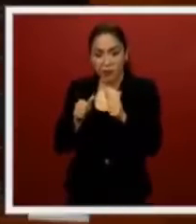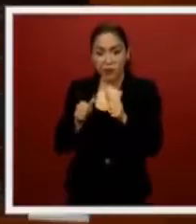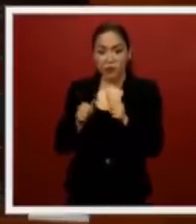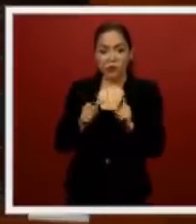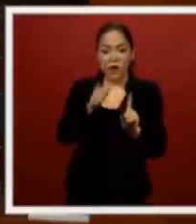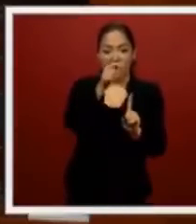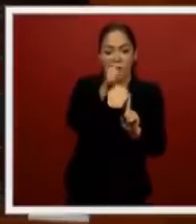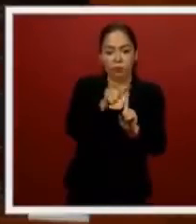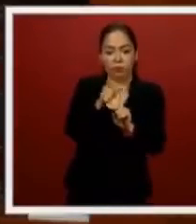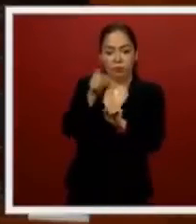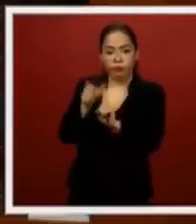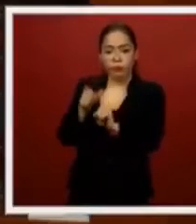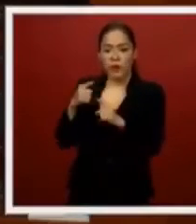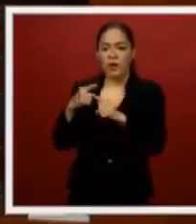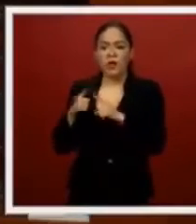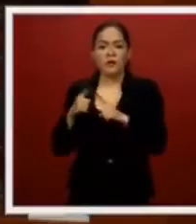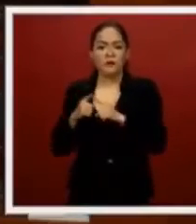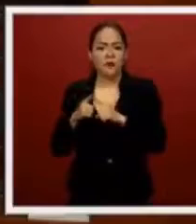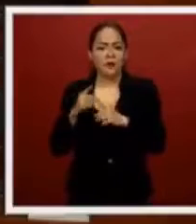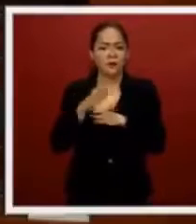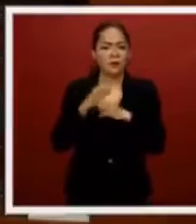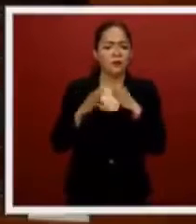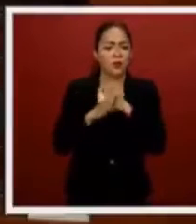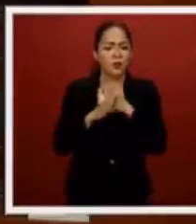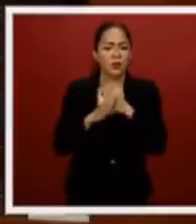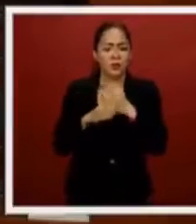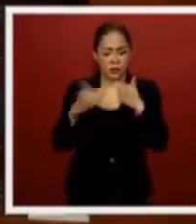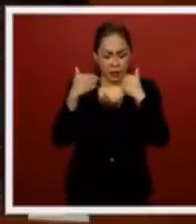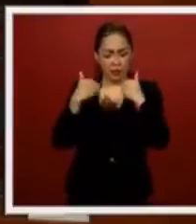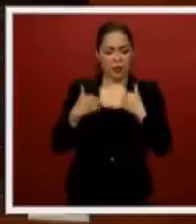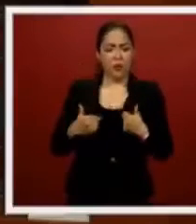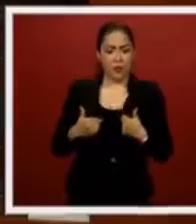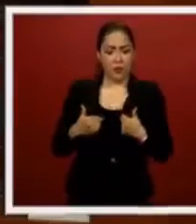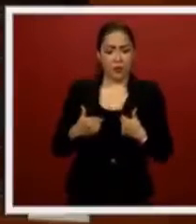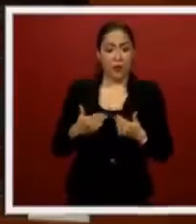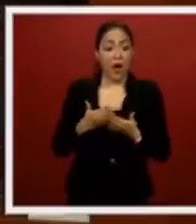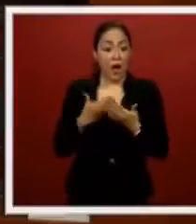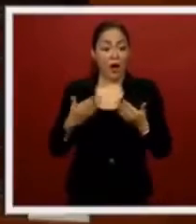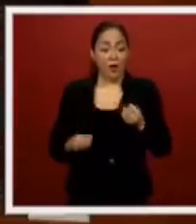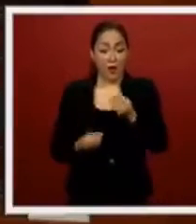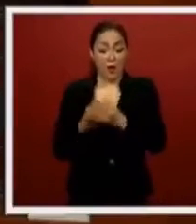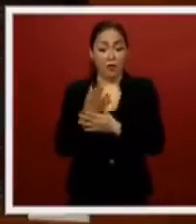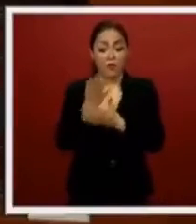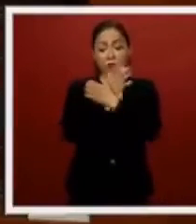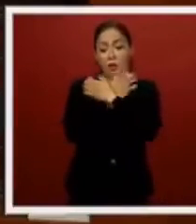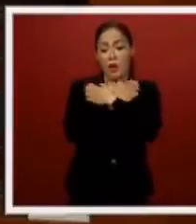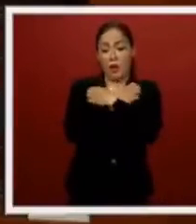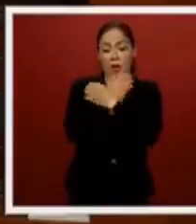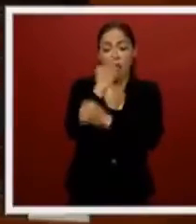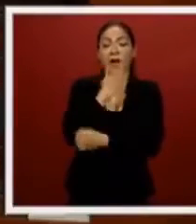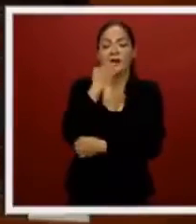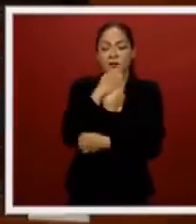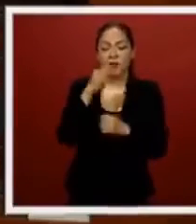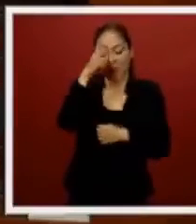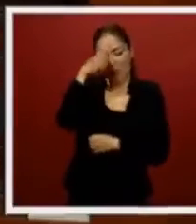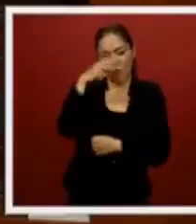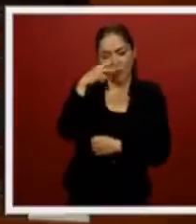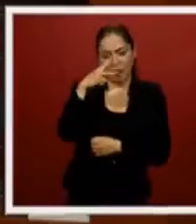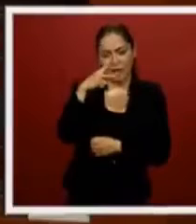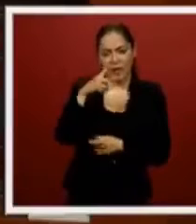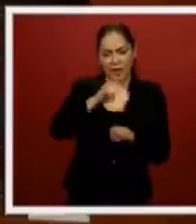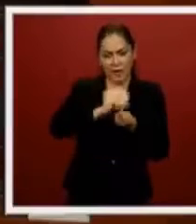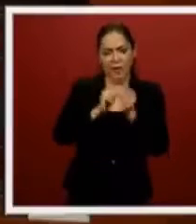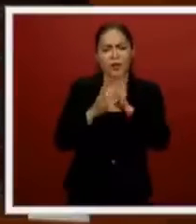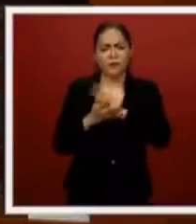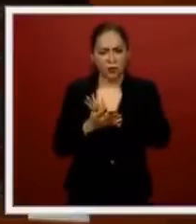las dimensiones del ser humano, todas las facultades. Y la nueva escuela mexicana en la cual se traduce esta propuesta